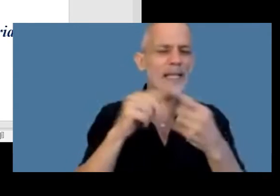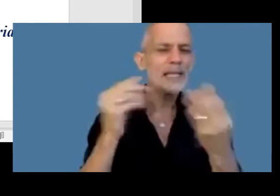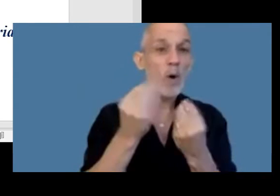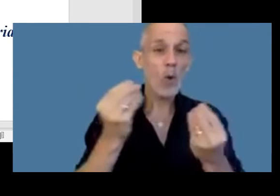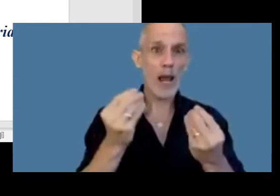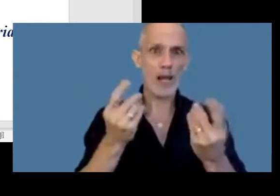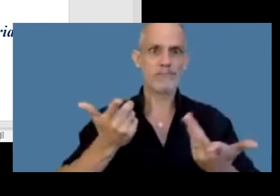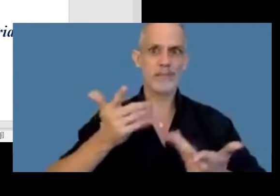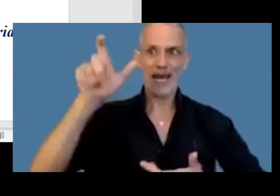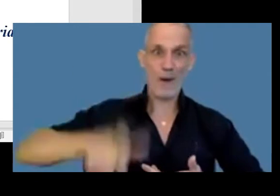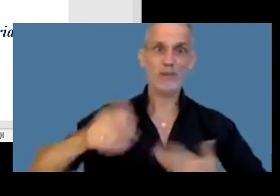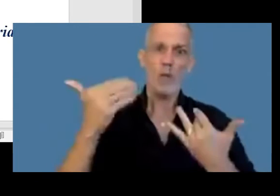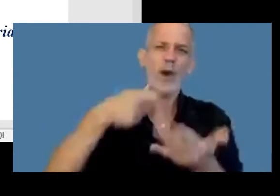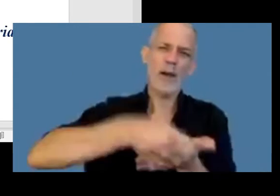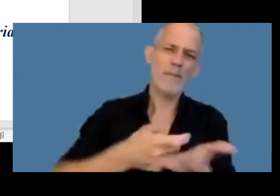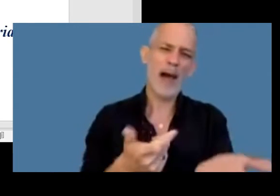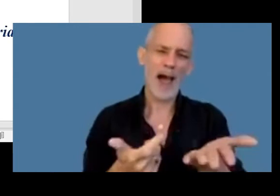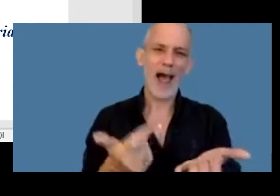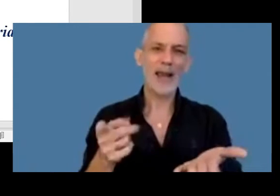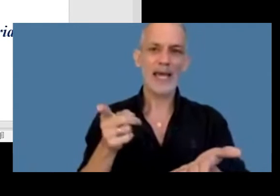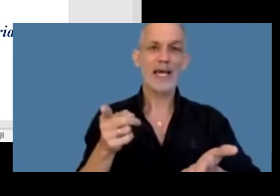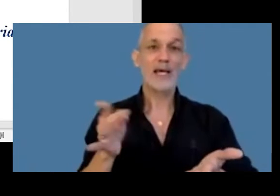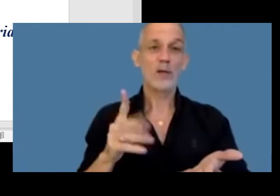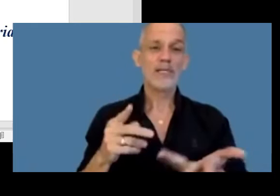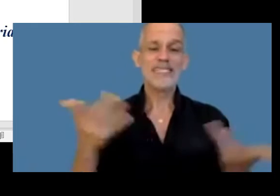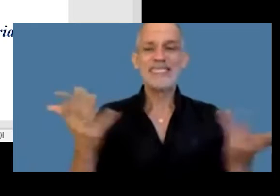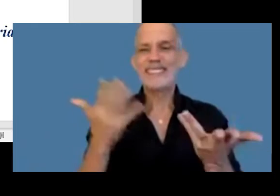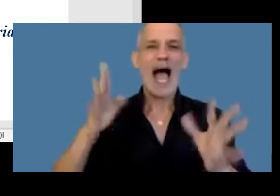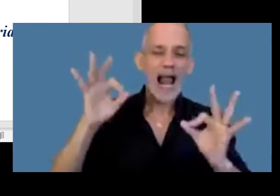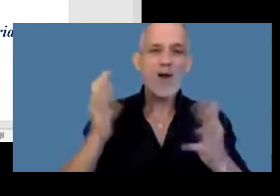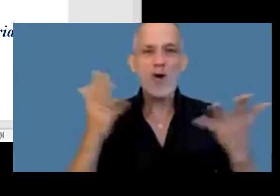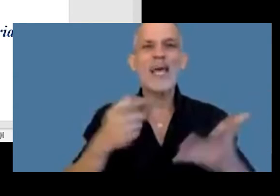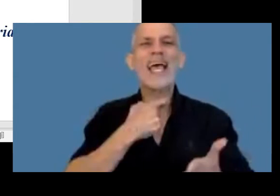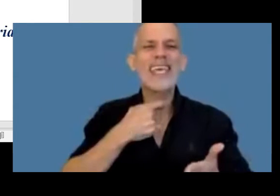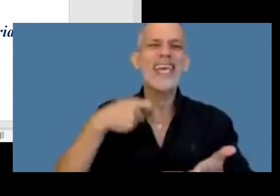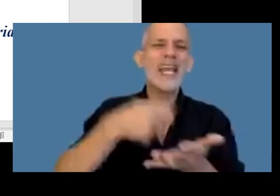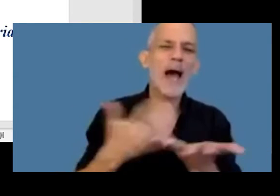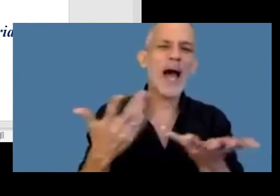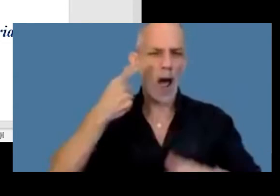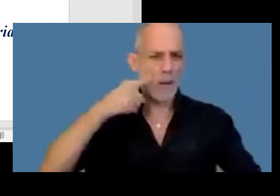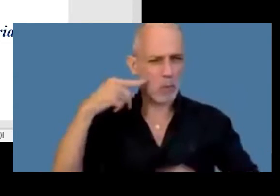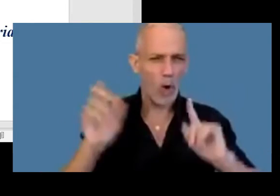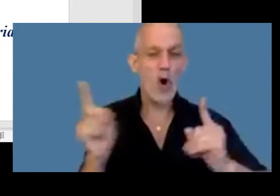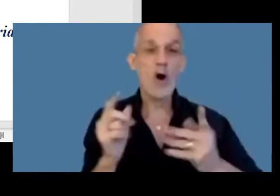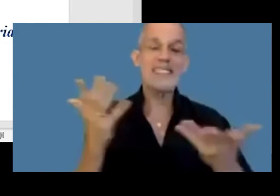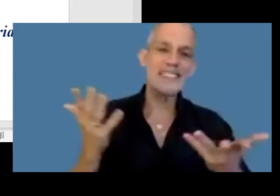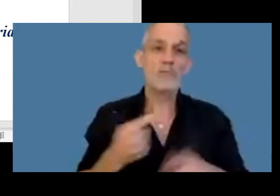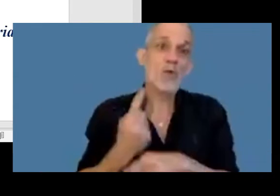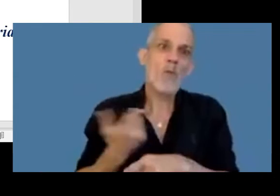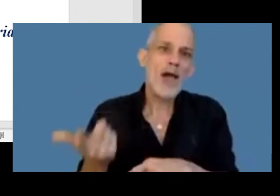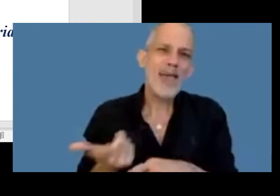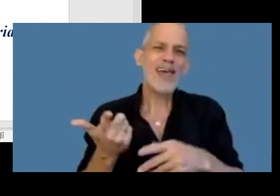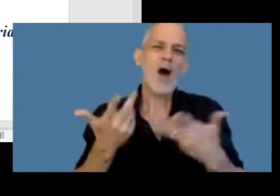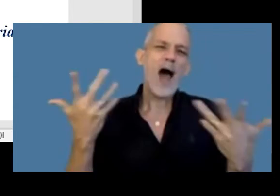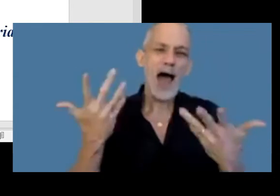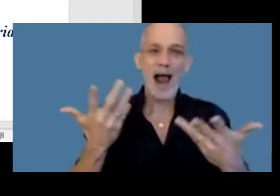al contribuyente que no ha podido cumplir y que muchas veces no es con intención, sino que es justamente